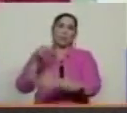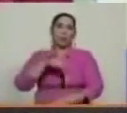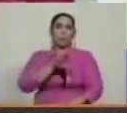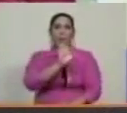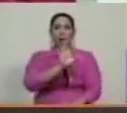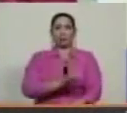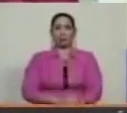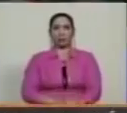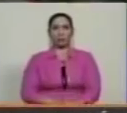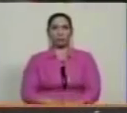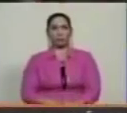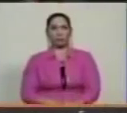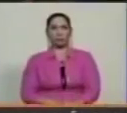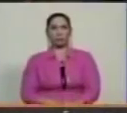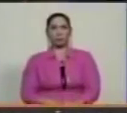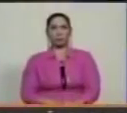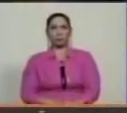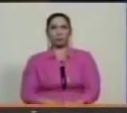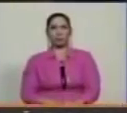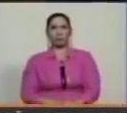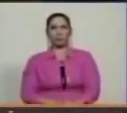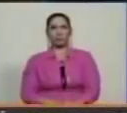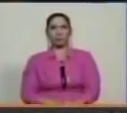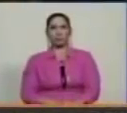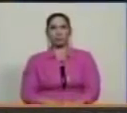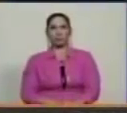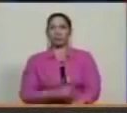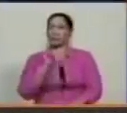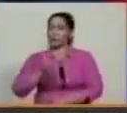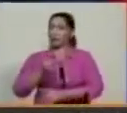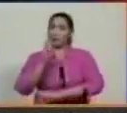ser tratado como enemigo de esta patria.